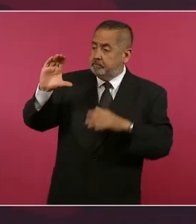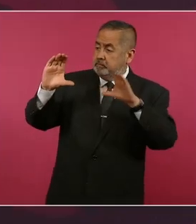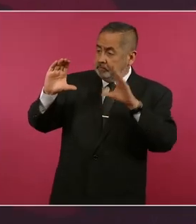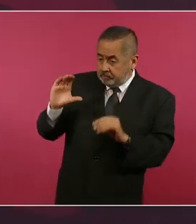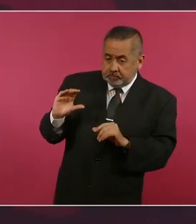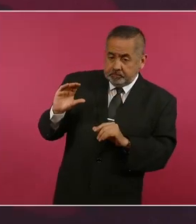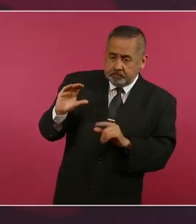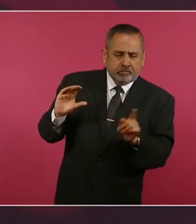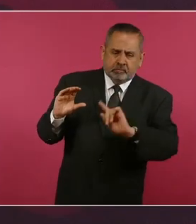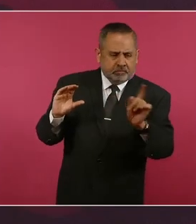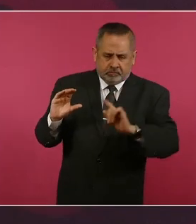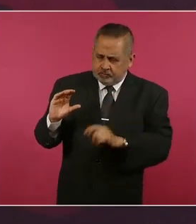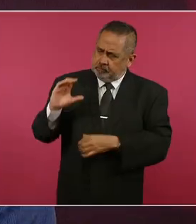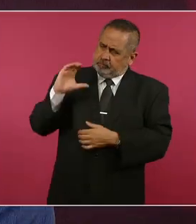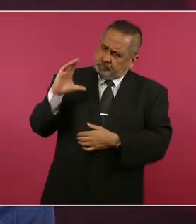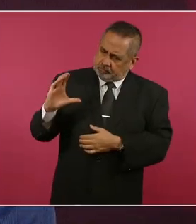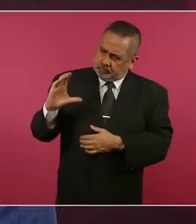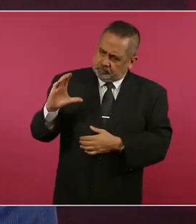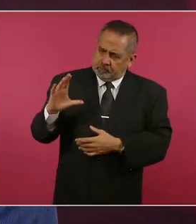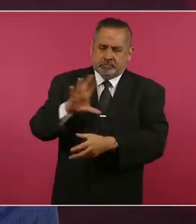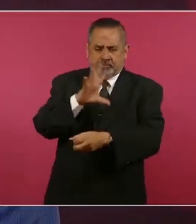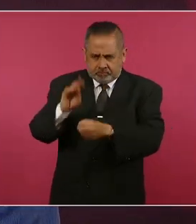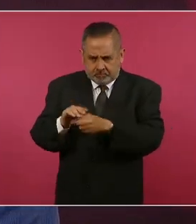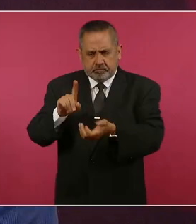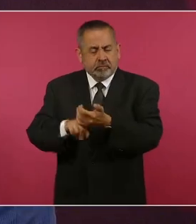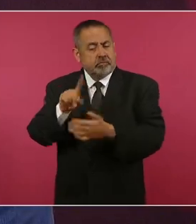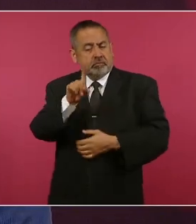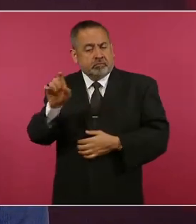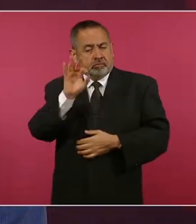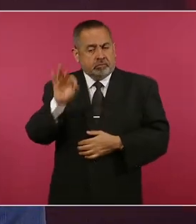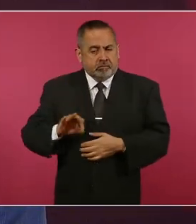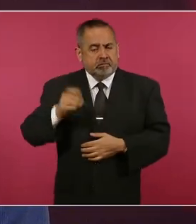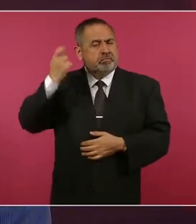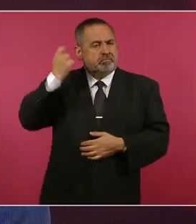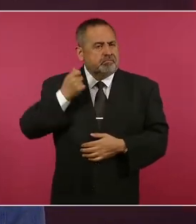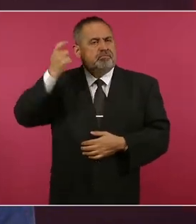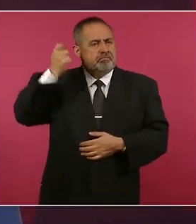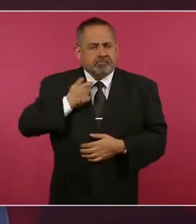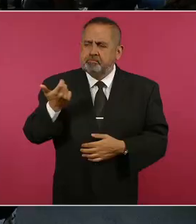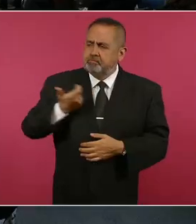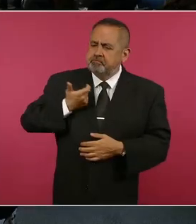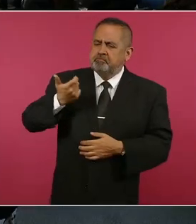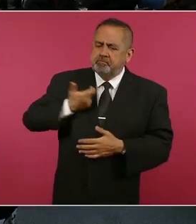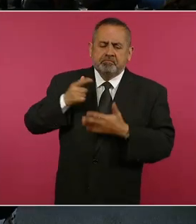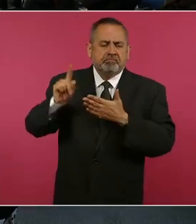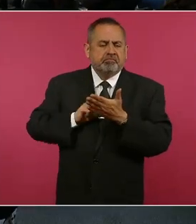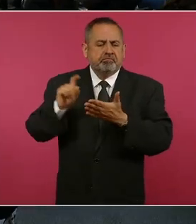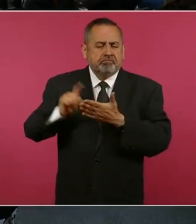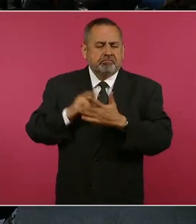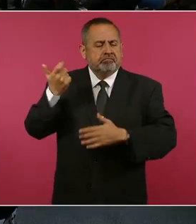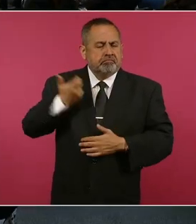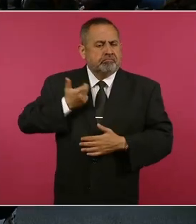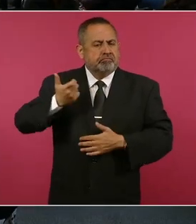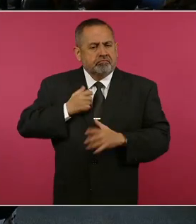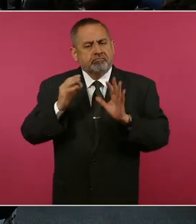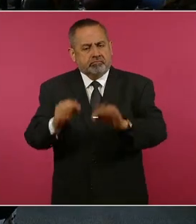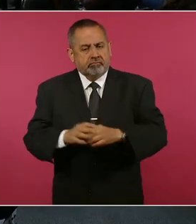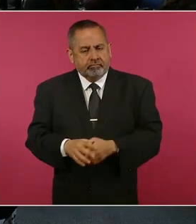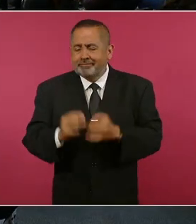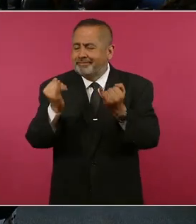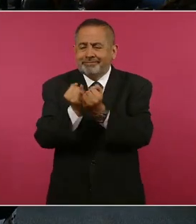cuando se jubile. Ahora, lo mismo en el caso del